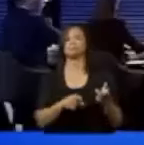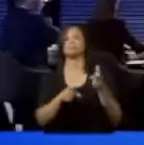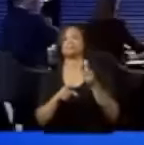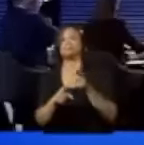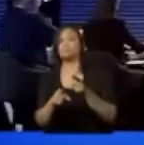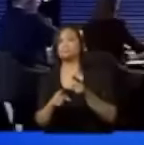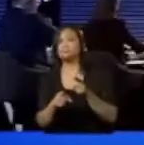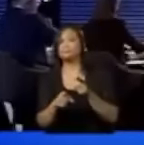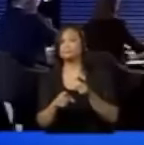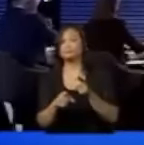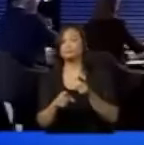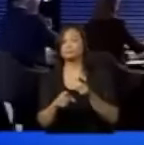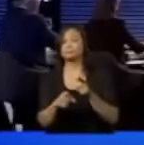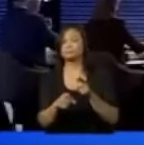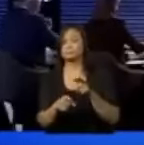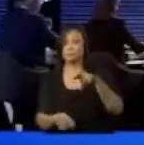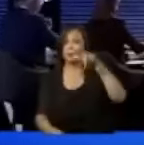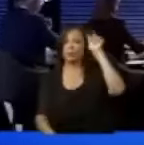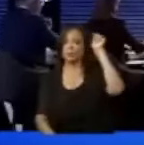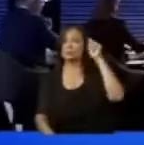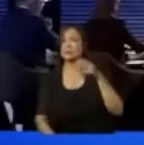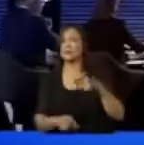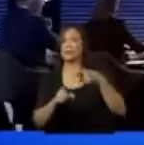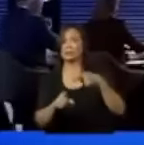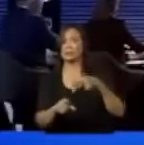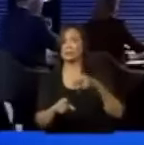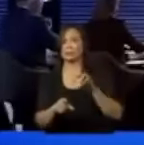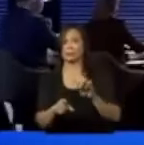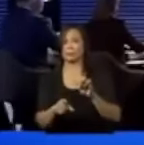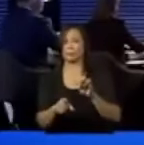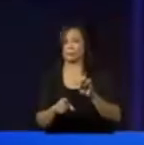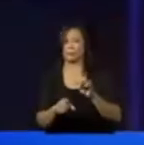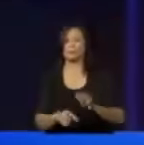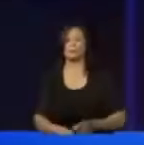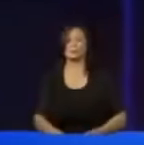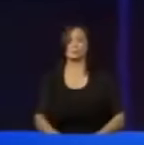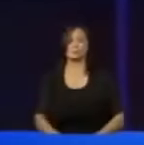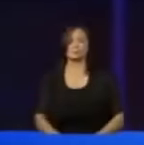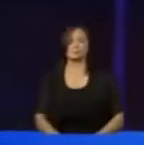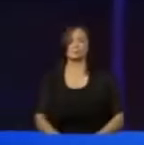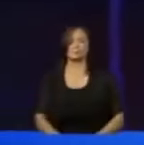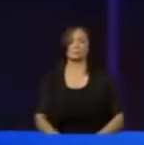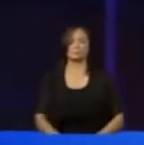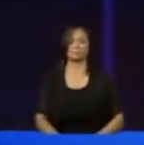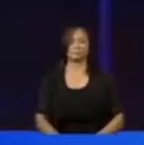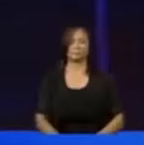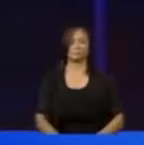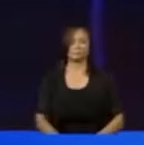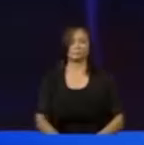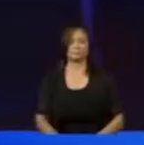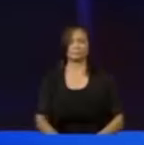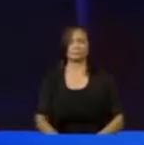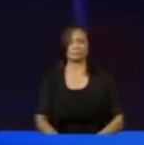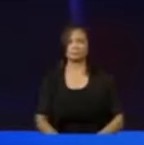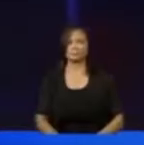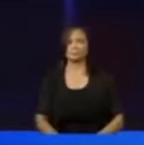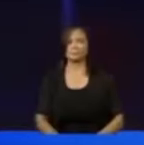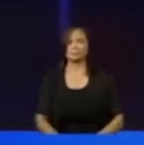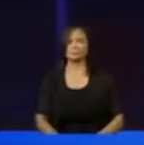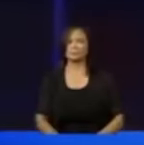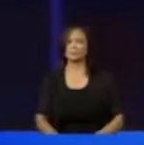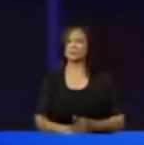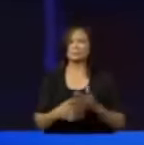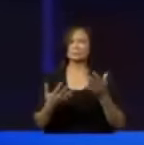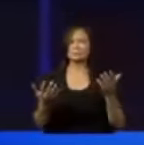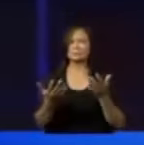el candidato Abinader del Partido Revolucionario Moderno. Lo que se busca, es la, lo dicen las empresas,